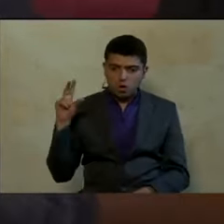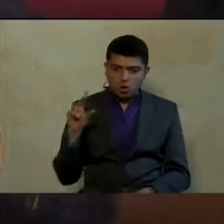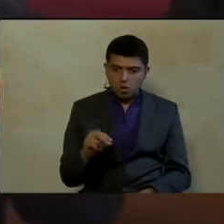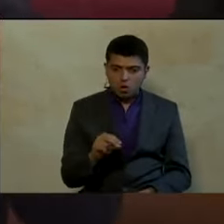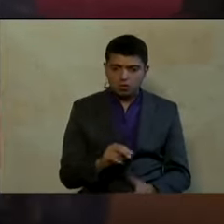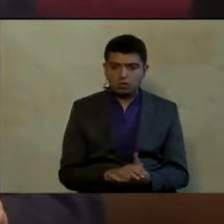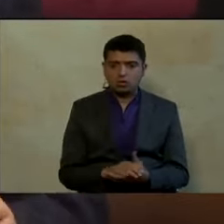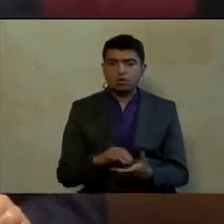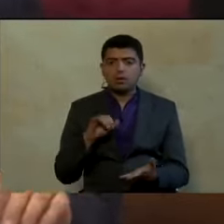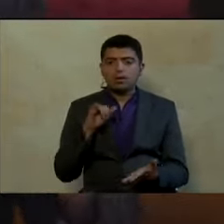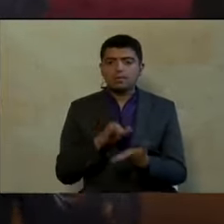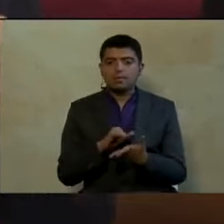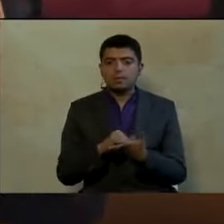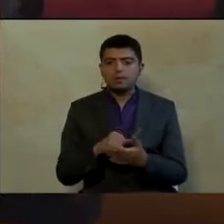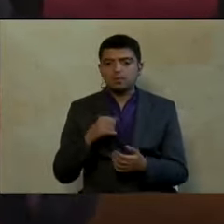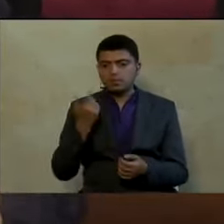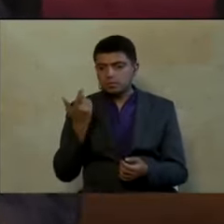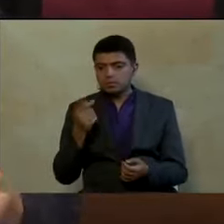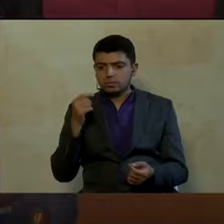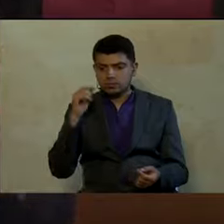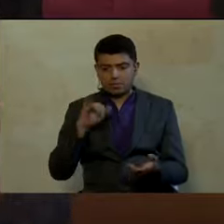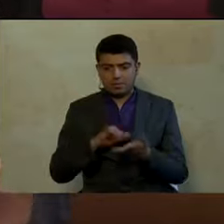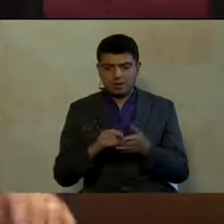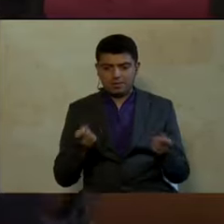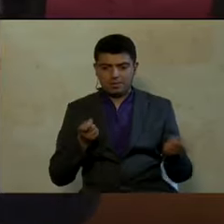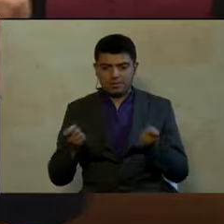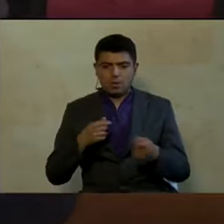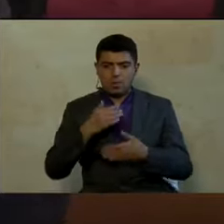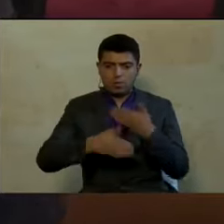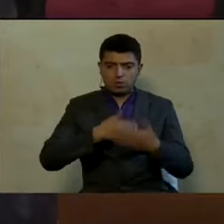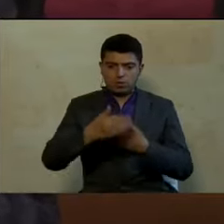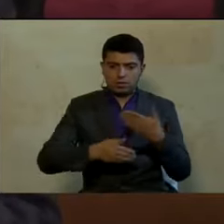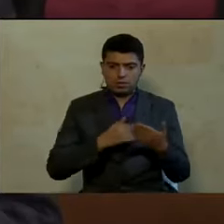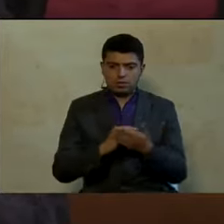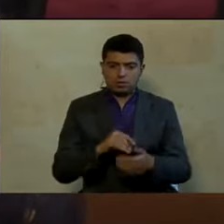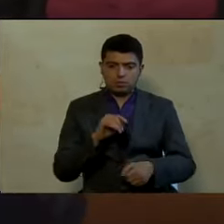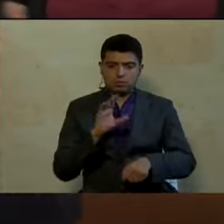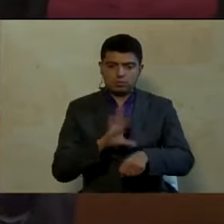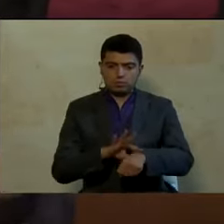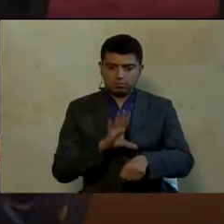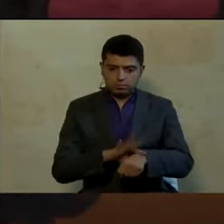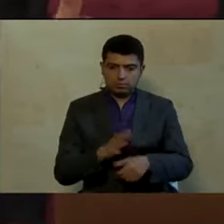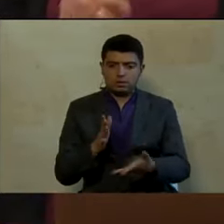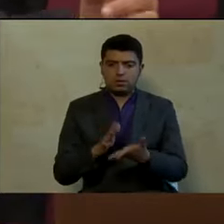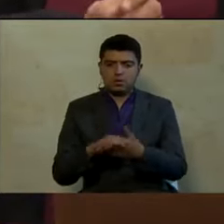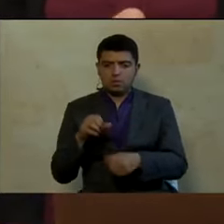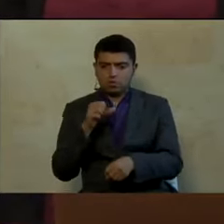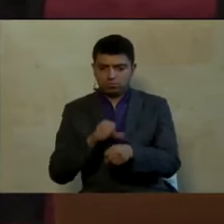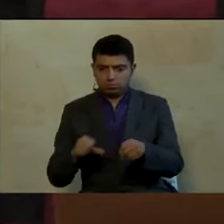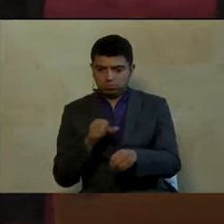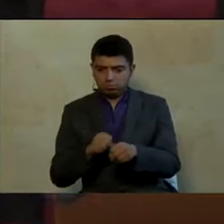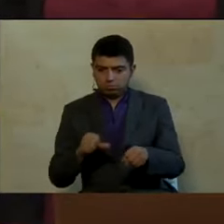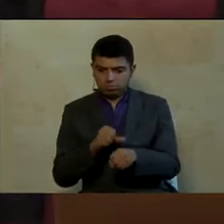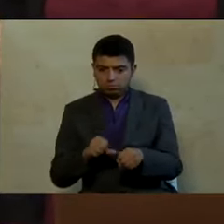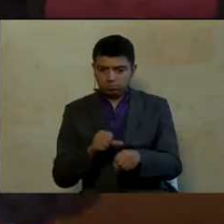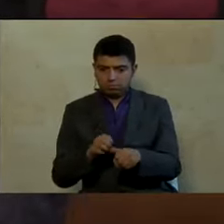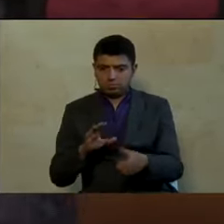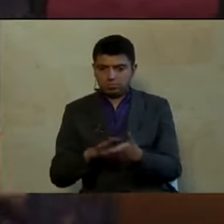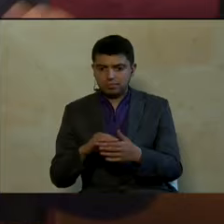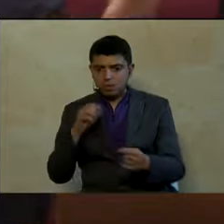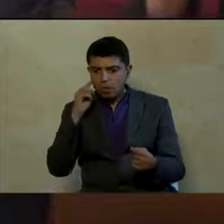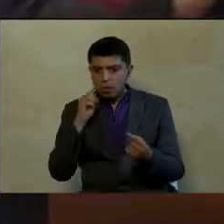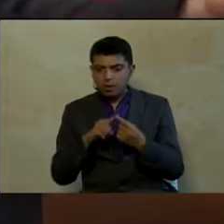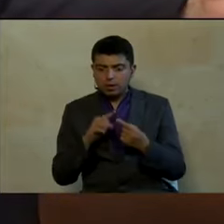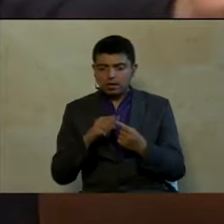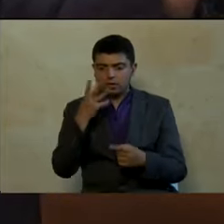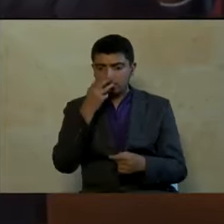por el cual se regulan los procedimientos médicos y quirúrgicos con fines estéticos Aquí está Margarita no sé si se ha